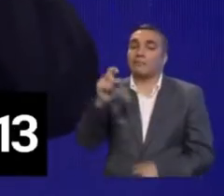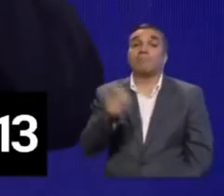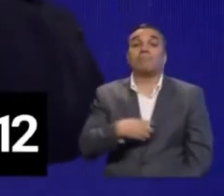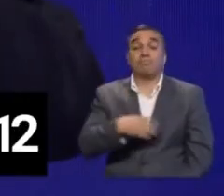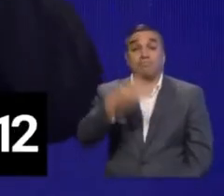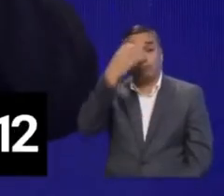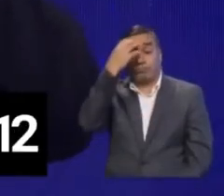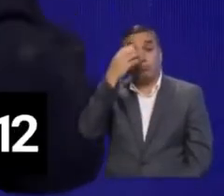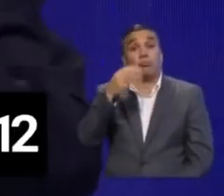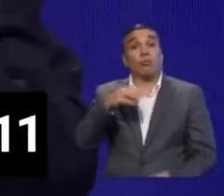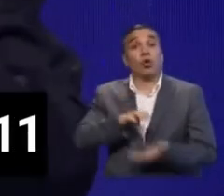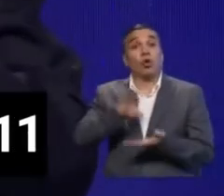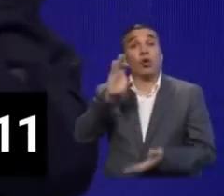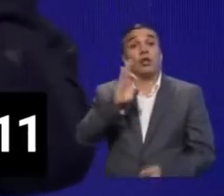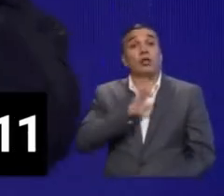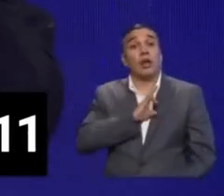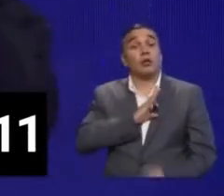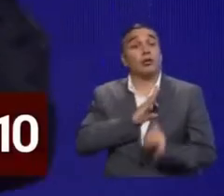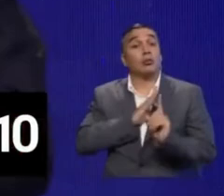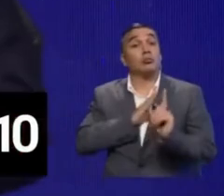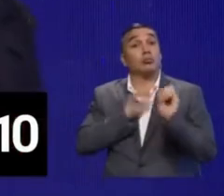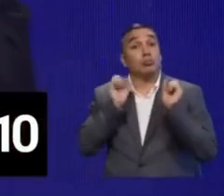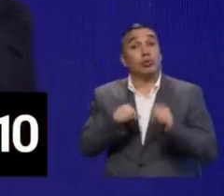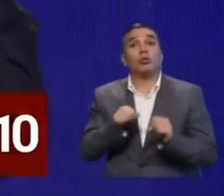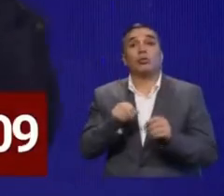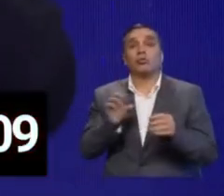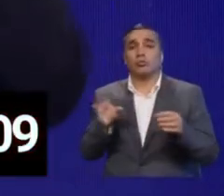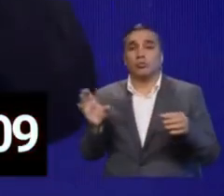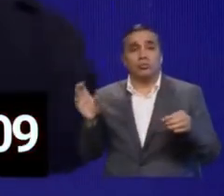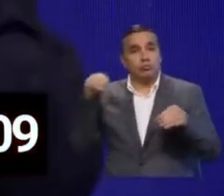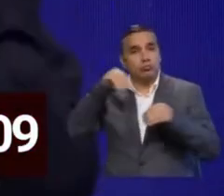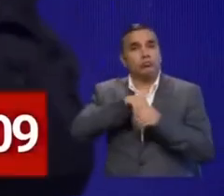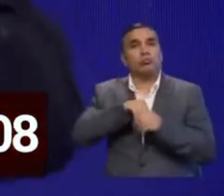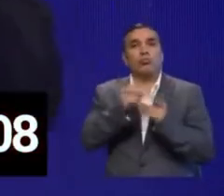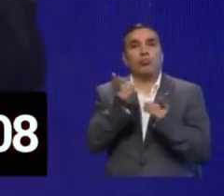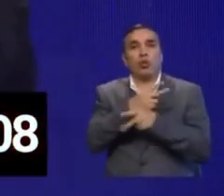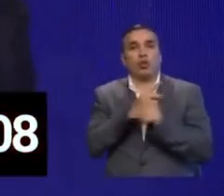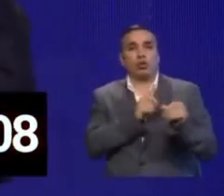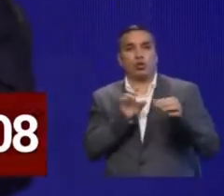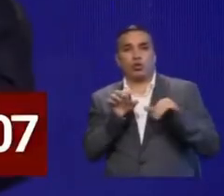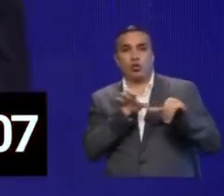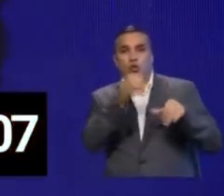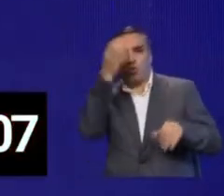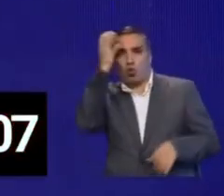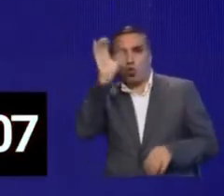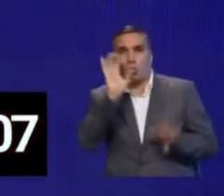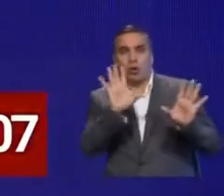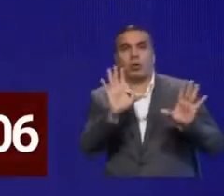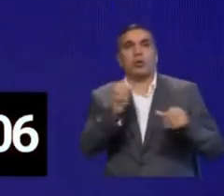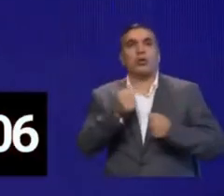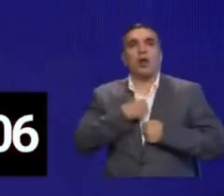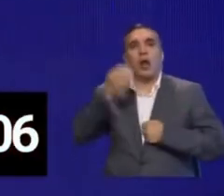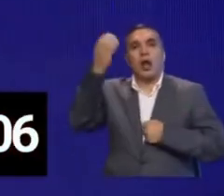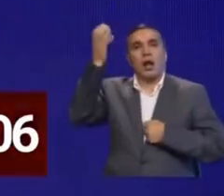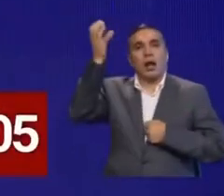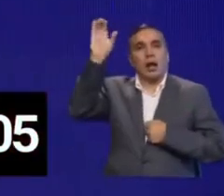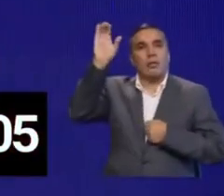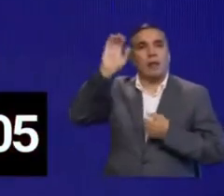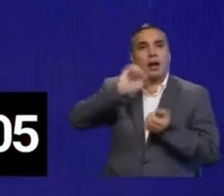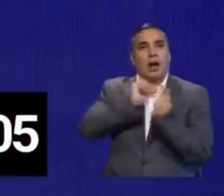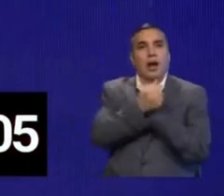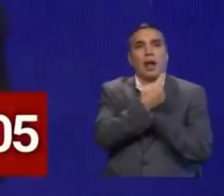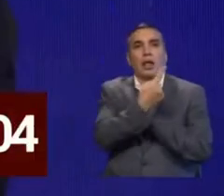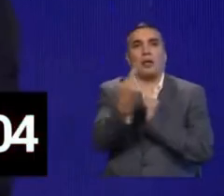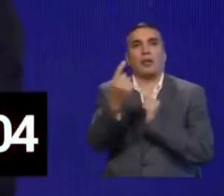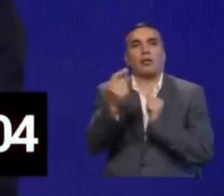Educación y bachillerato técnico adaptado a la realidad productiva, cultural y ambiental de cada